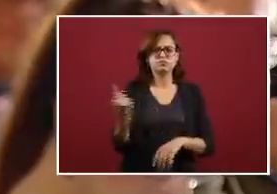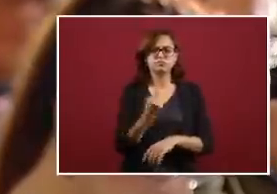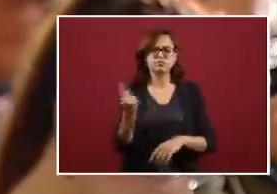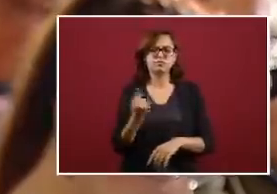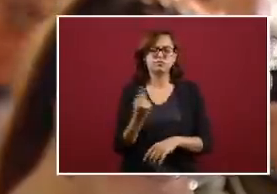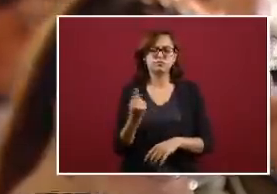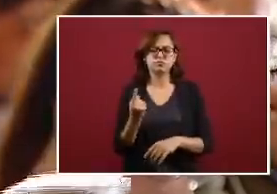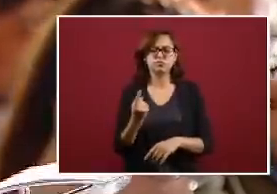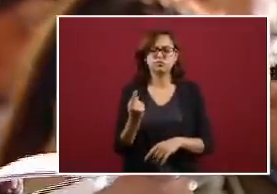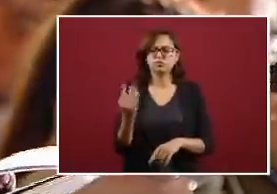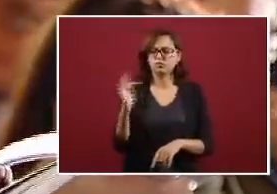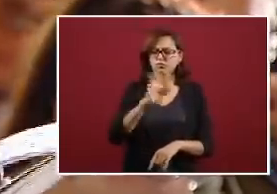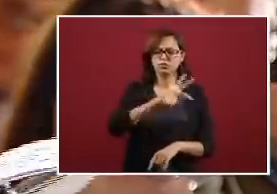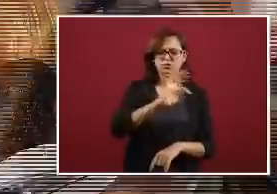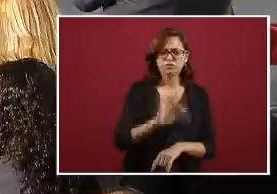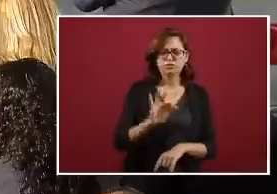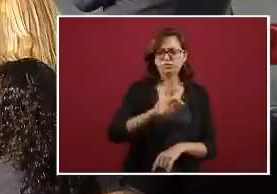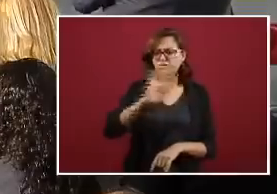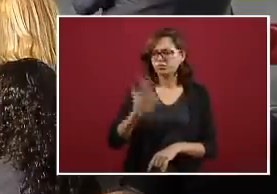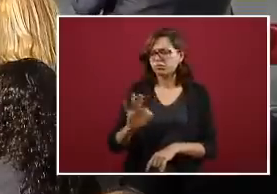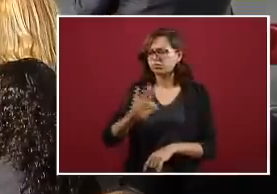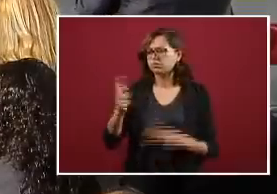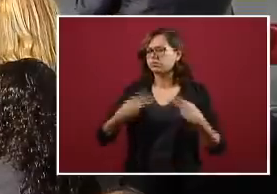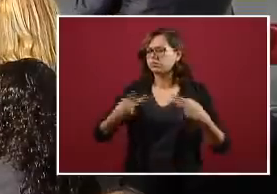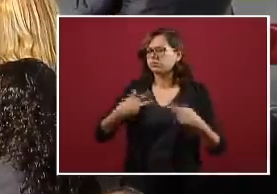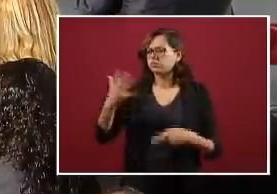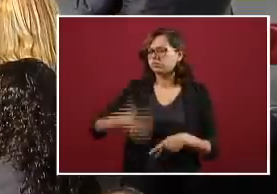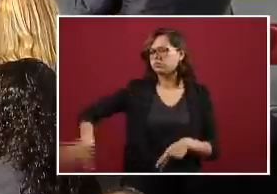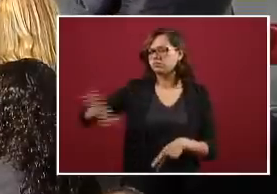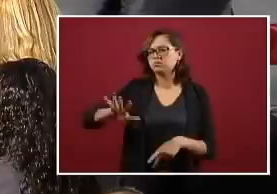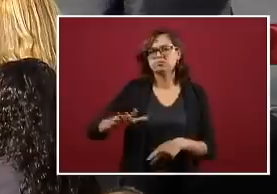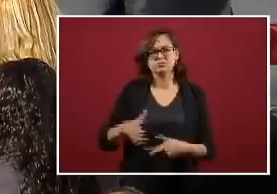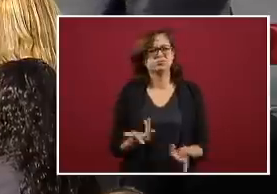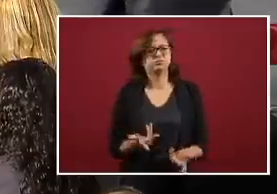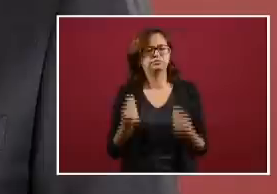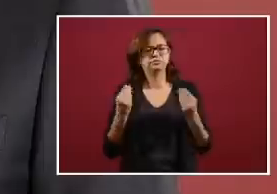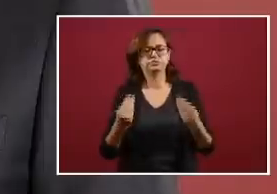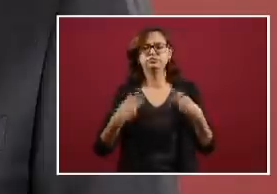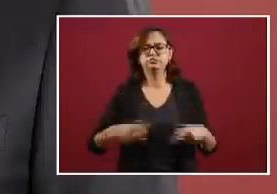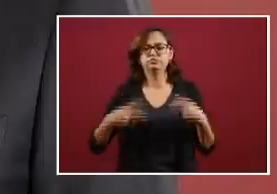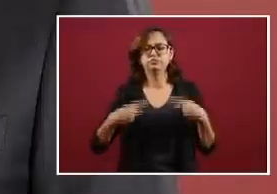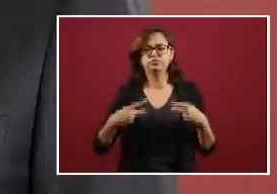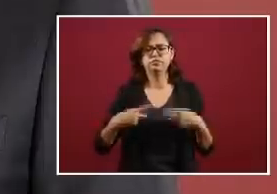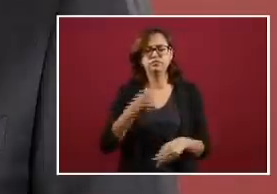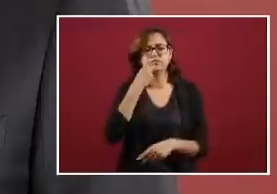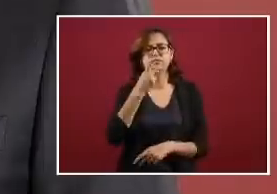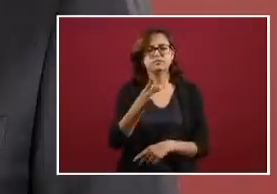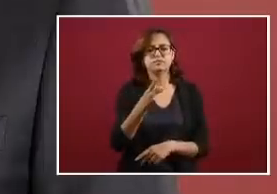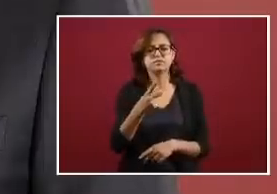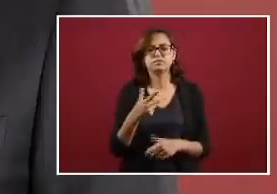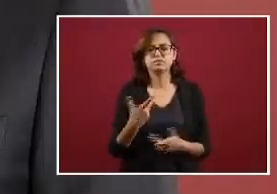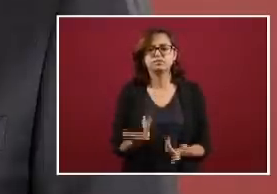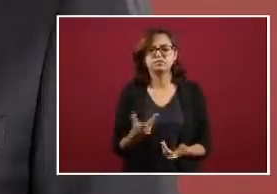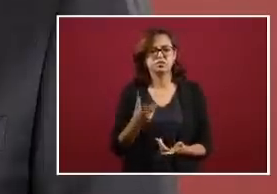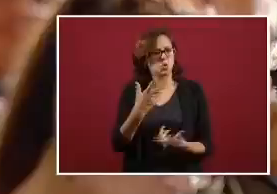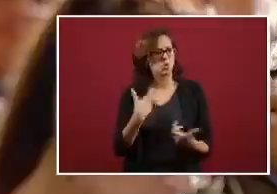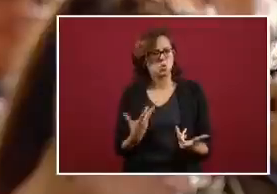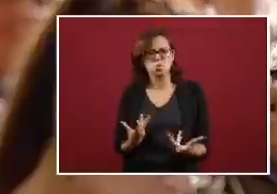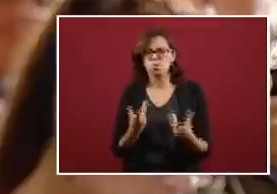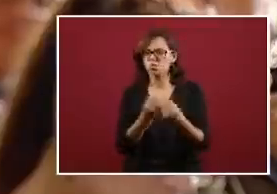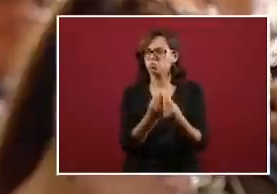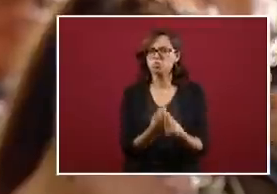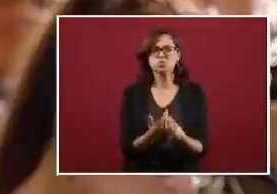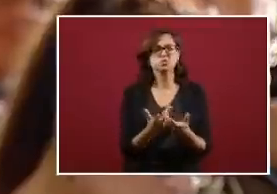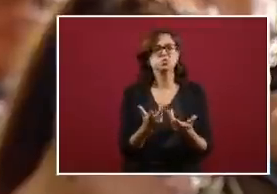estos porcentajes por parte de la ciudadanía? Pues mucha gente dijo que íbamos a perder, que con usted se iba a